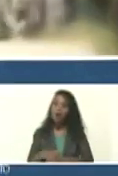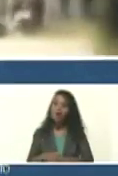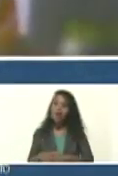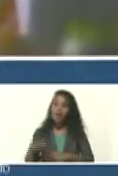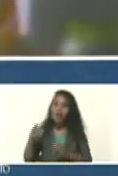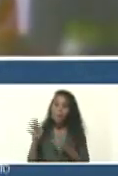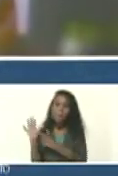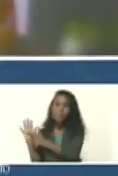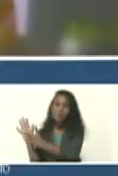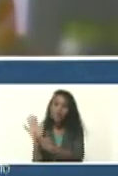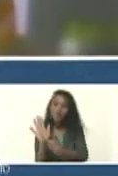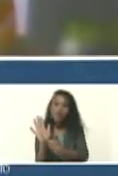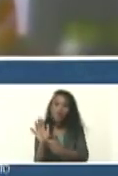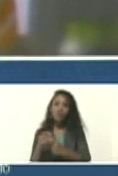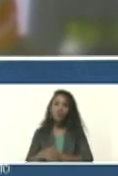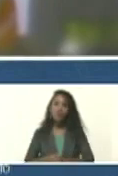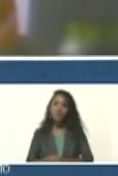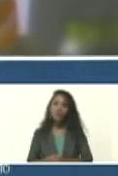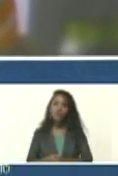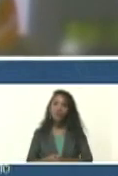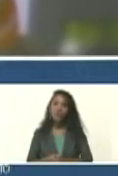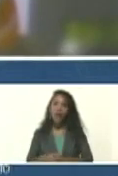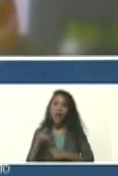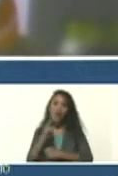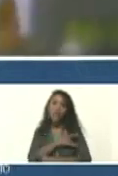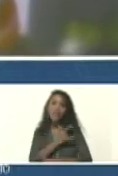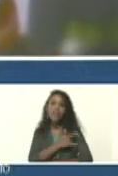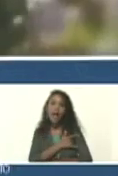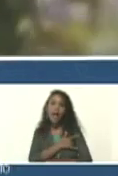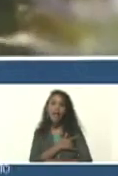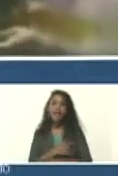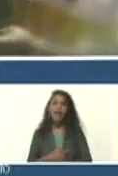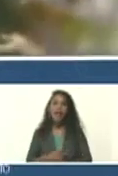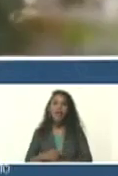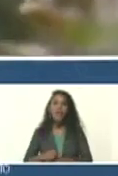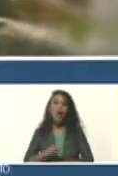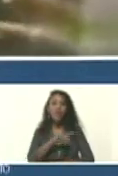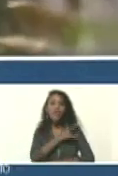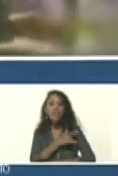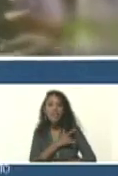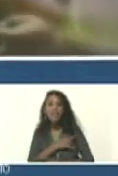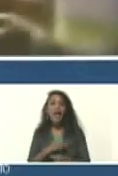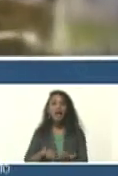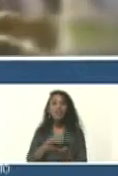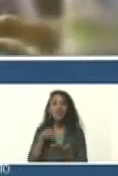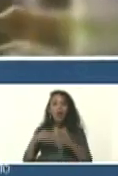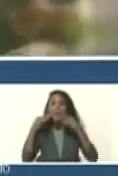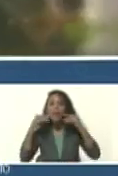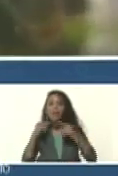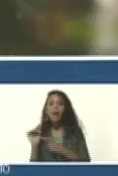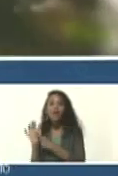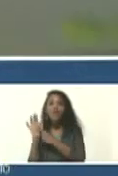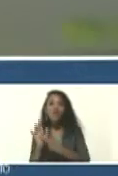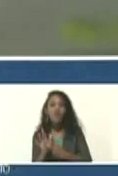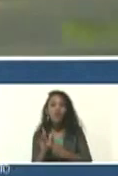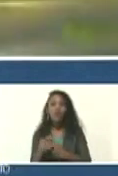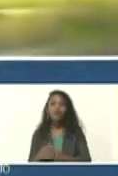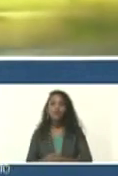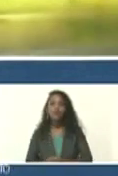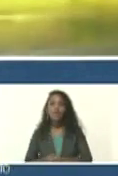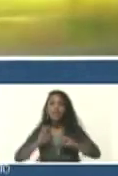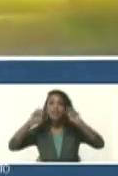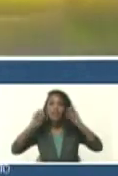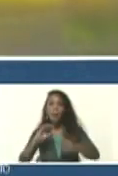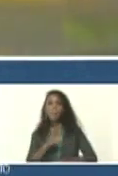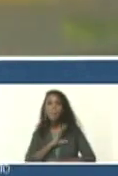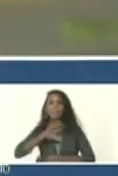enseñarla. Cachopo, en la Universidad Nacional Experimental de la Seguridad, tenemos que enseñar la doctrina patriótica de